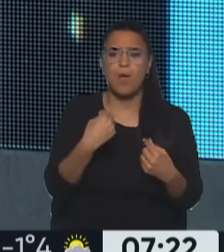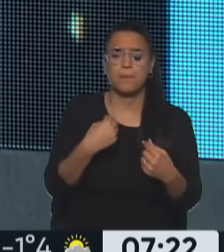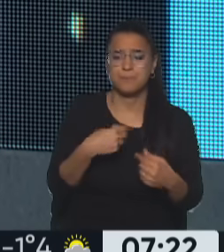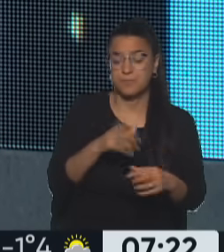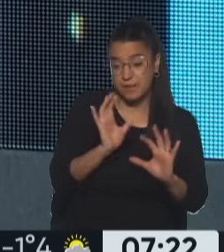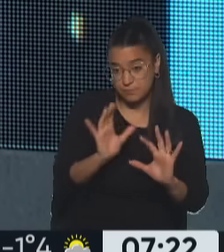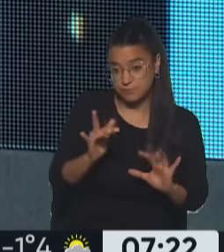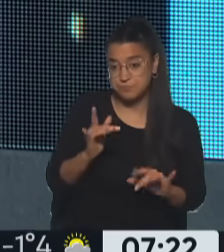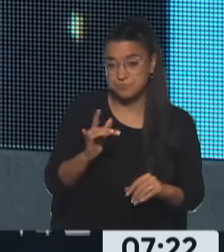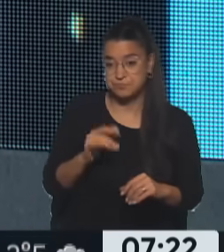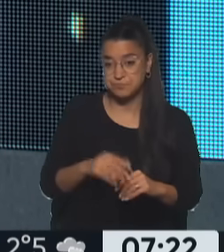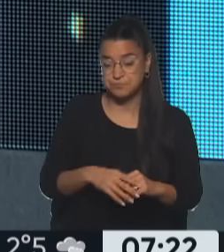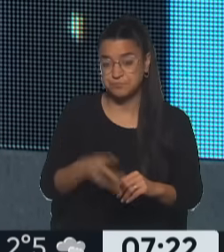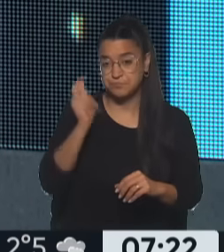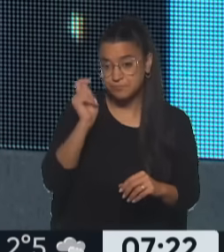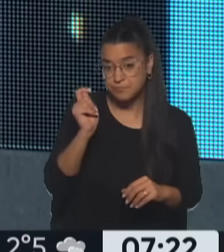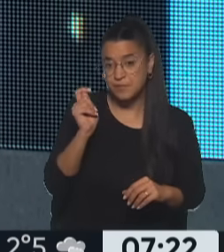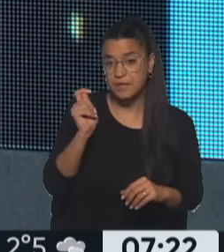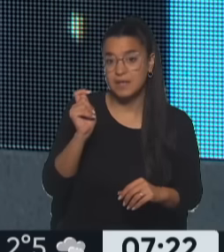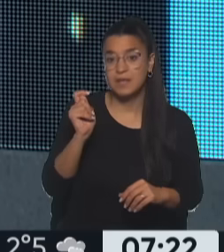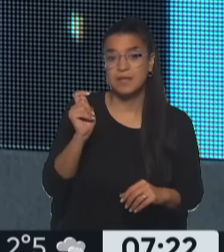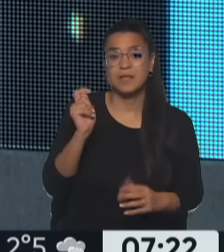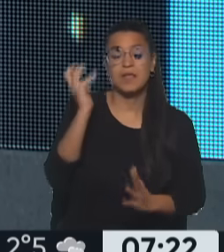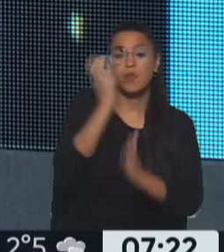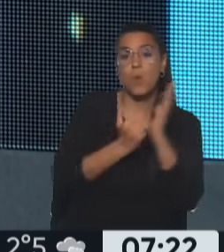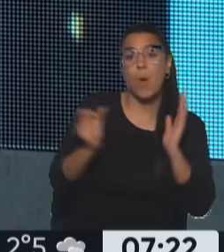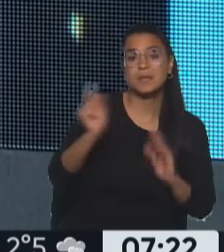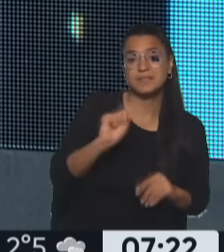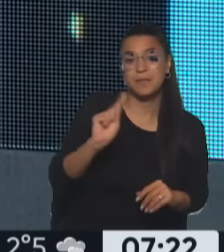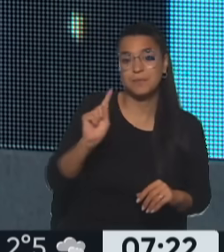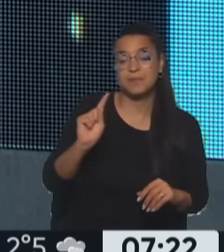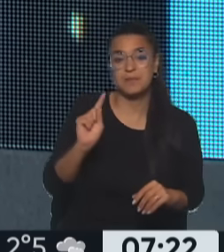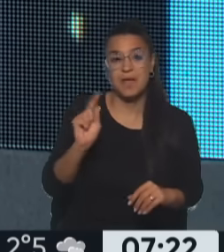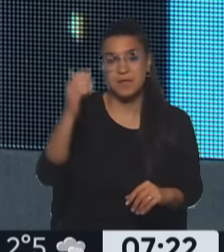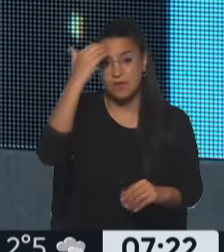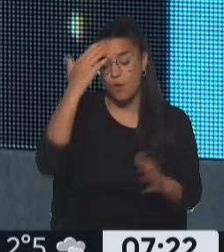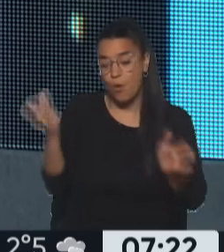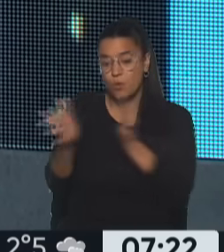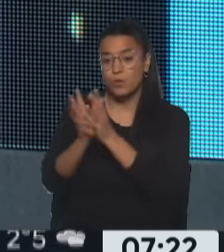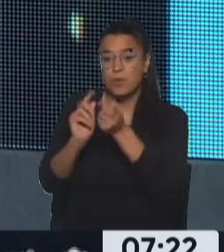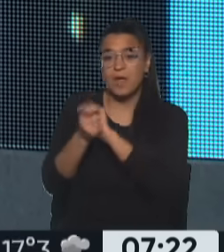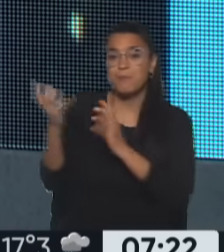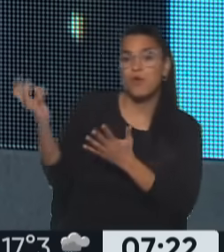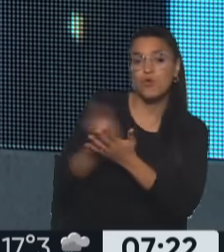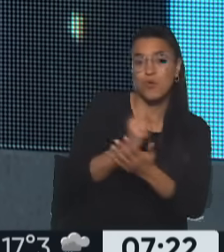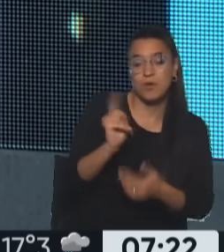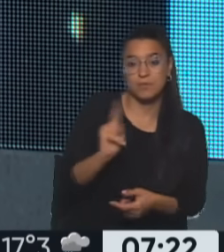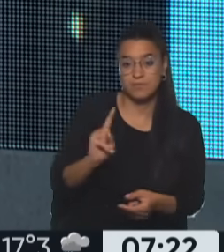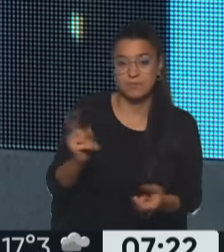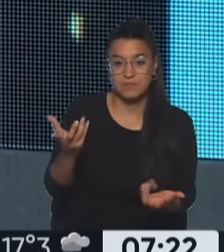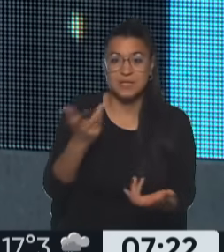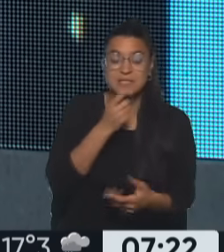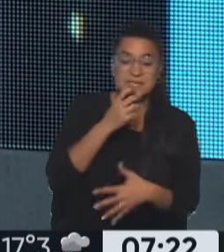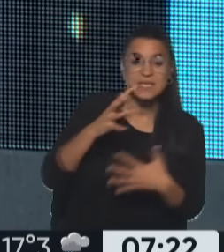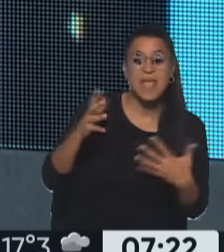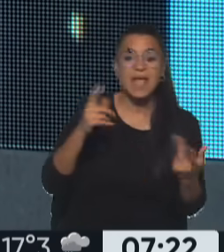dejó asentado, ¿quién no había aceptado a Schiaretti dentro de Juntos por el Cambio? Y ¿no? todos Si hubiera recordaron, cambiado